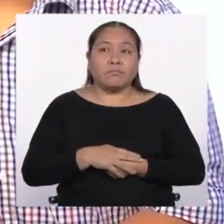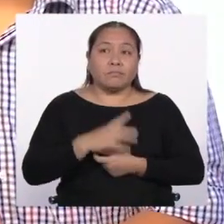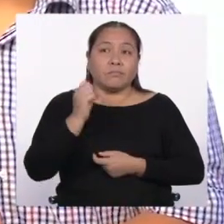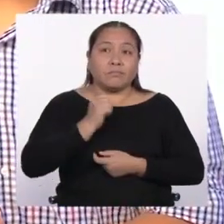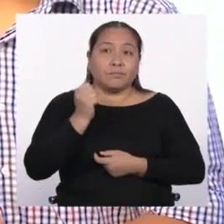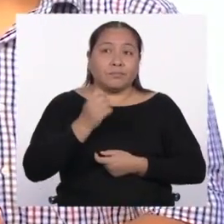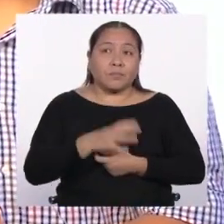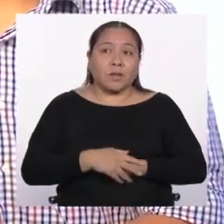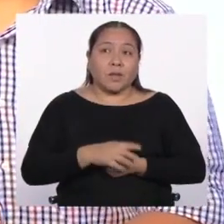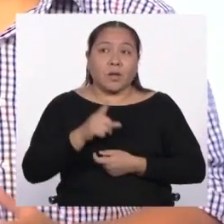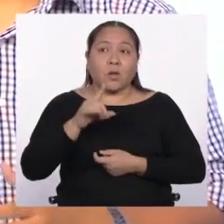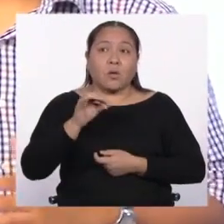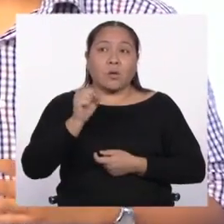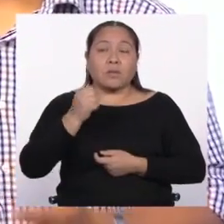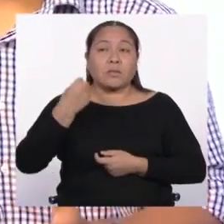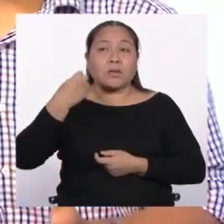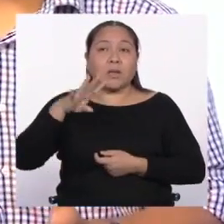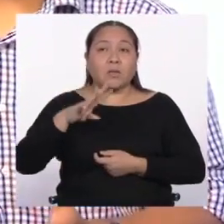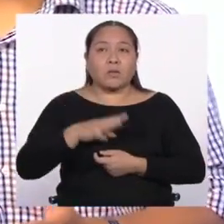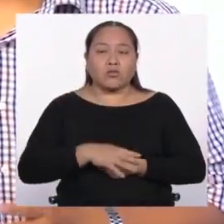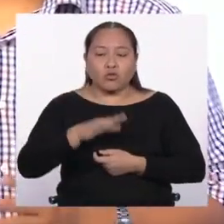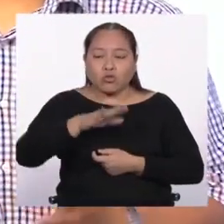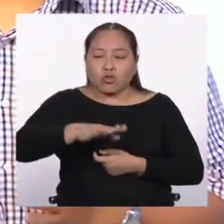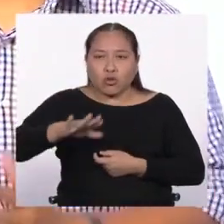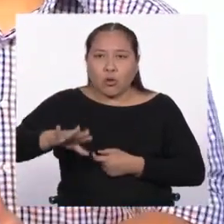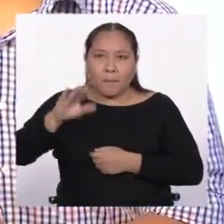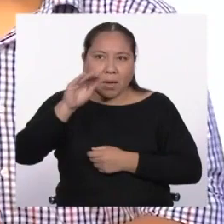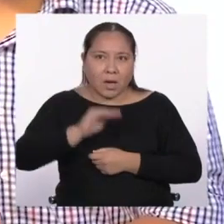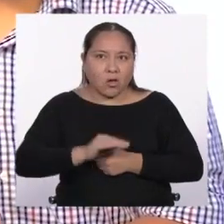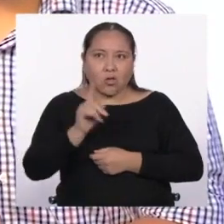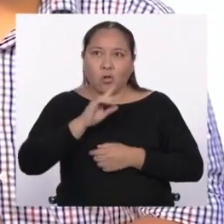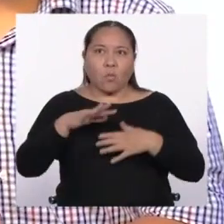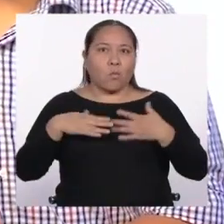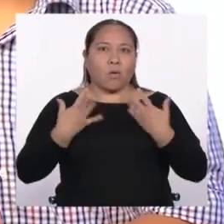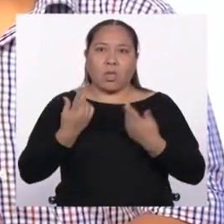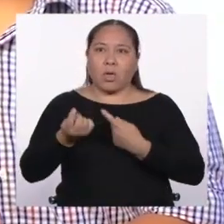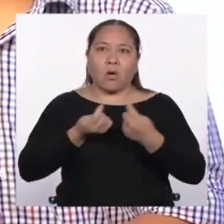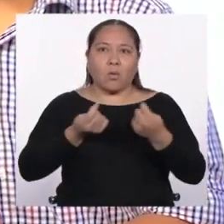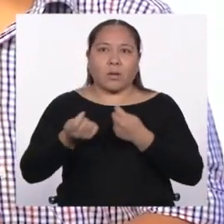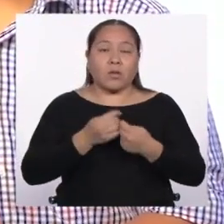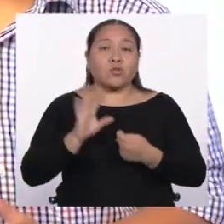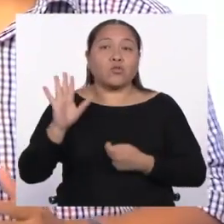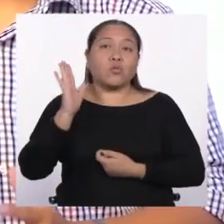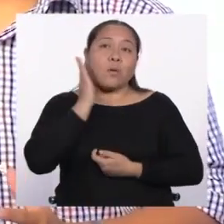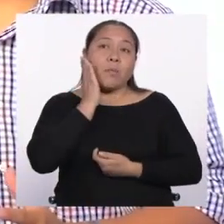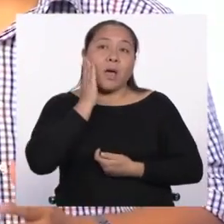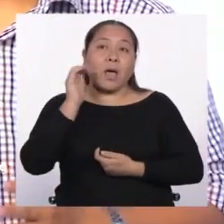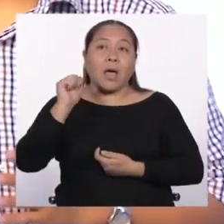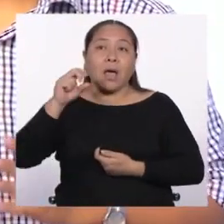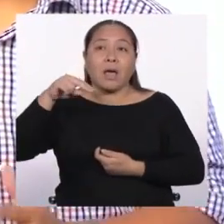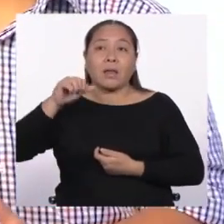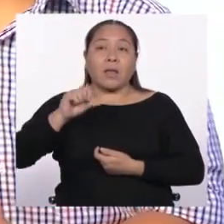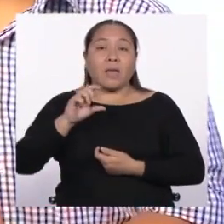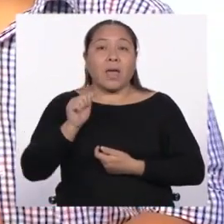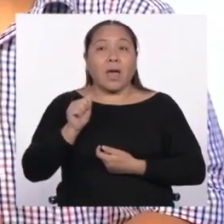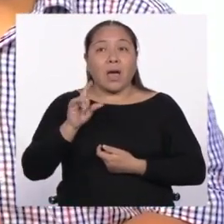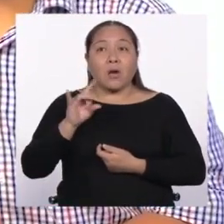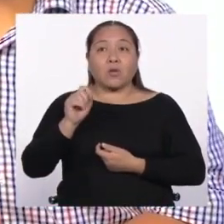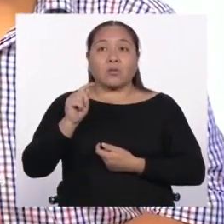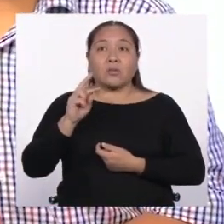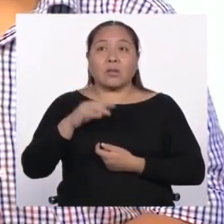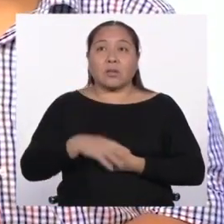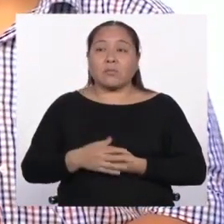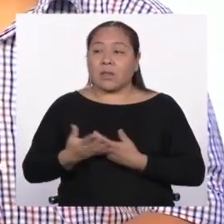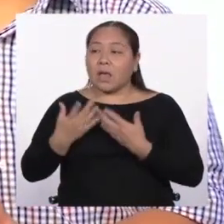Obviamente, Luis XIV, siendo un niño tan pequeño, no podía gobernar. Así que su madre, Ana de Austria, autoriza al